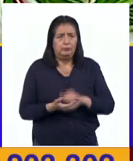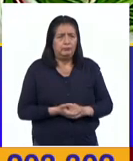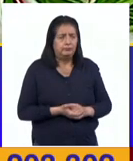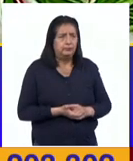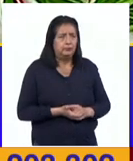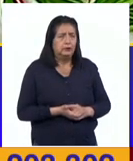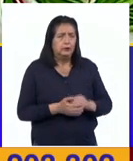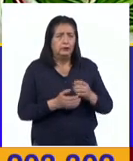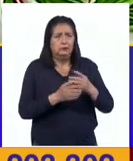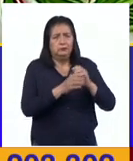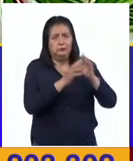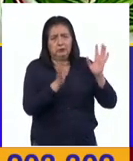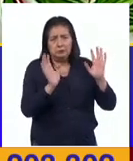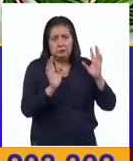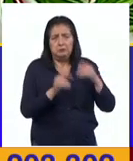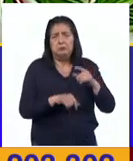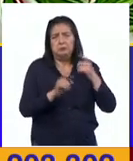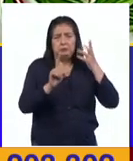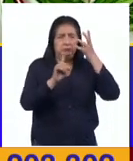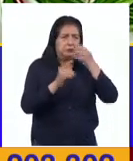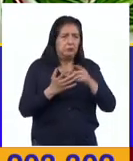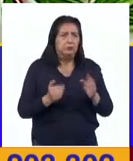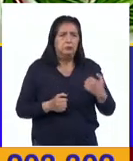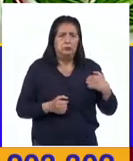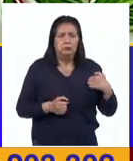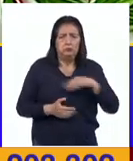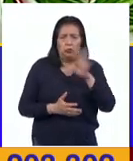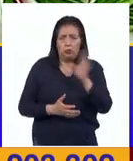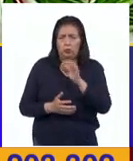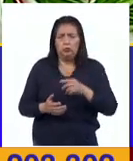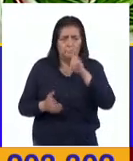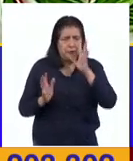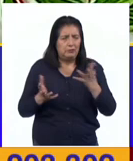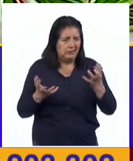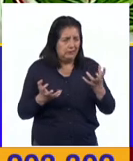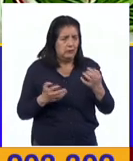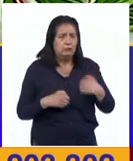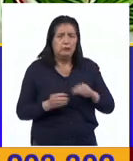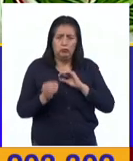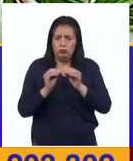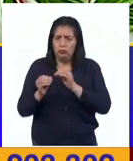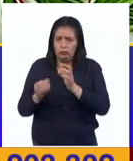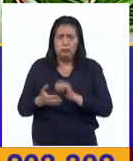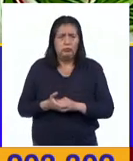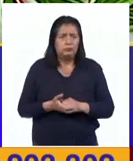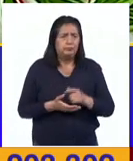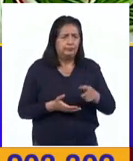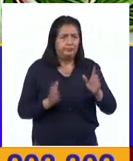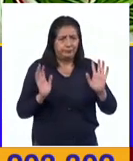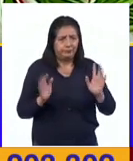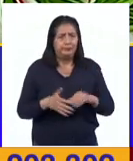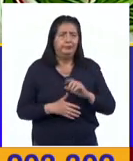y a los sueños sin plazas y sin metas, que es lo que todos los peruanos queremos. Los peruanos hoy queremos que nos resuelvan este